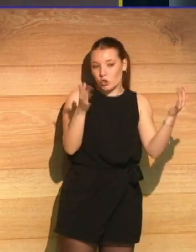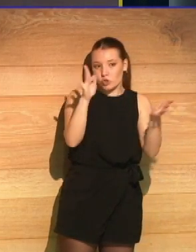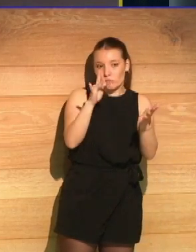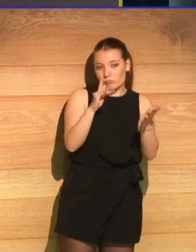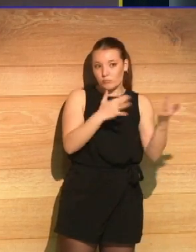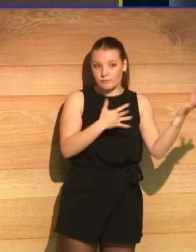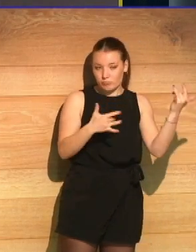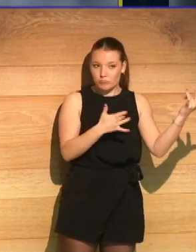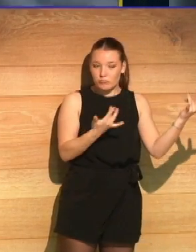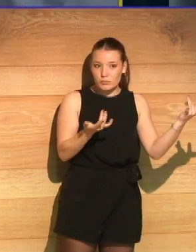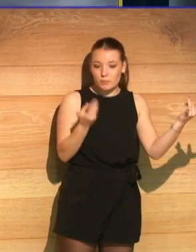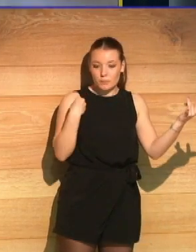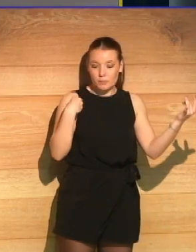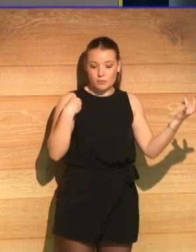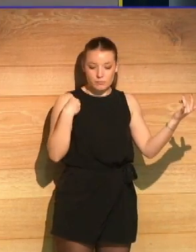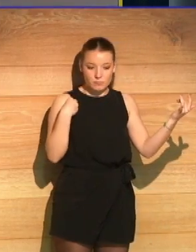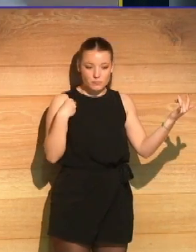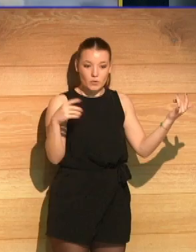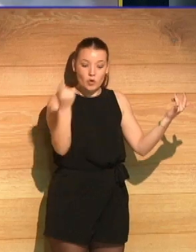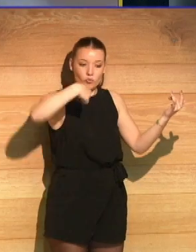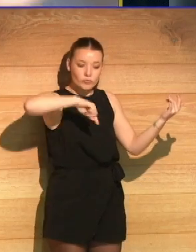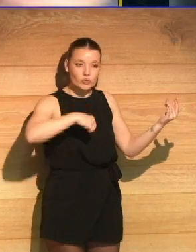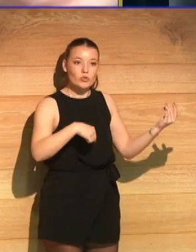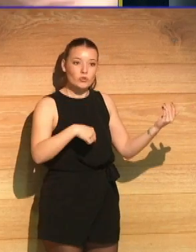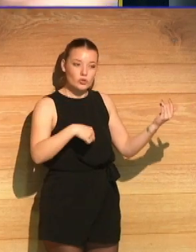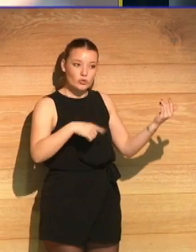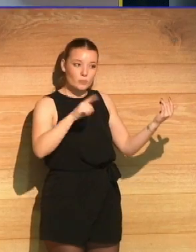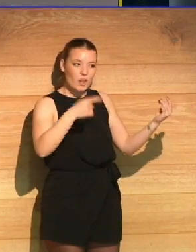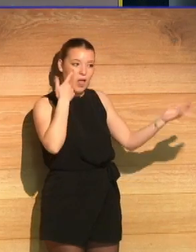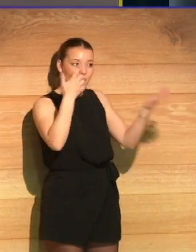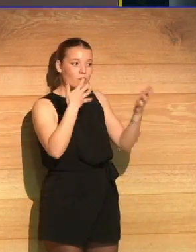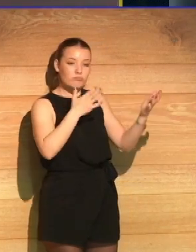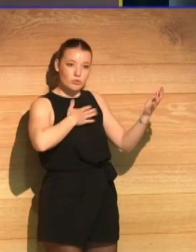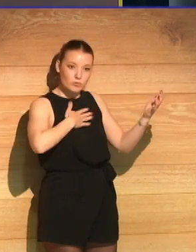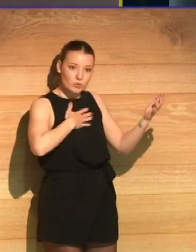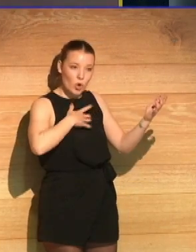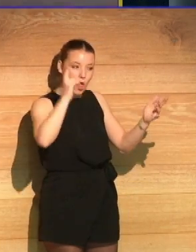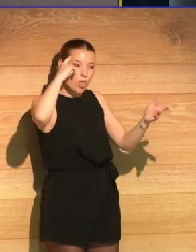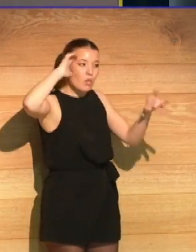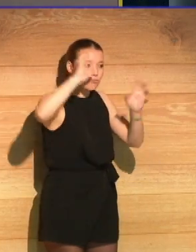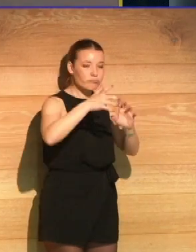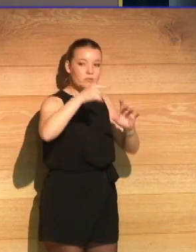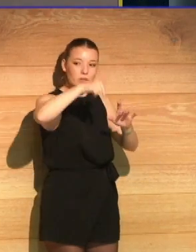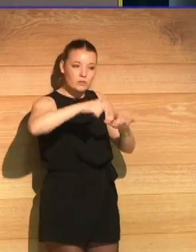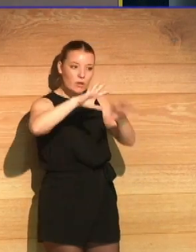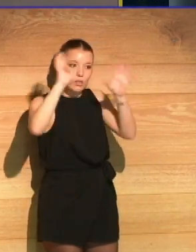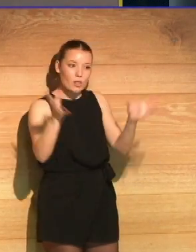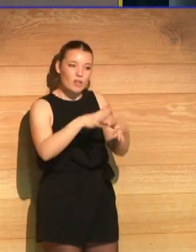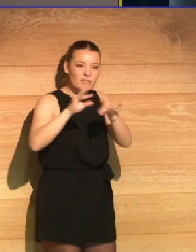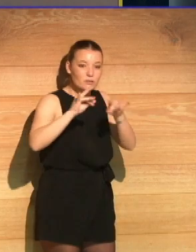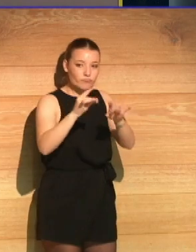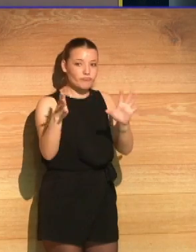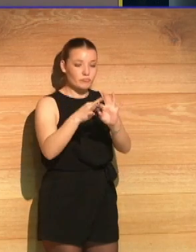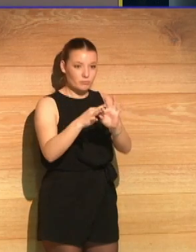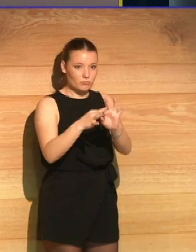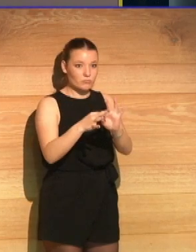chiquita, como nosotros y todo nuestro arte y locuras en la Tierra.